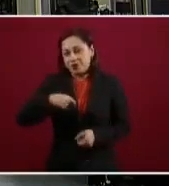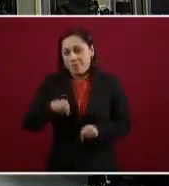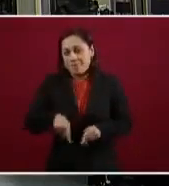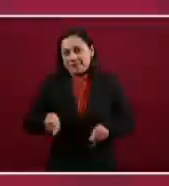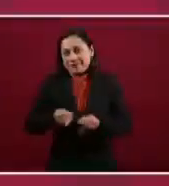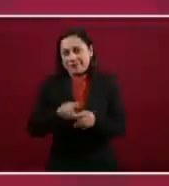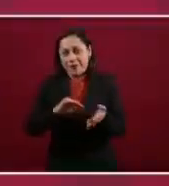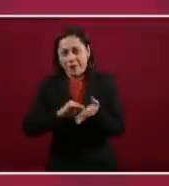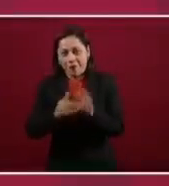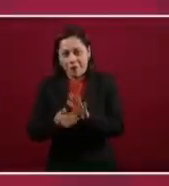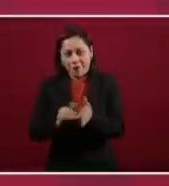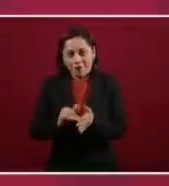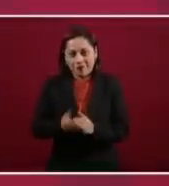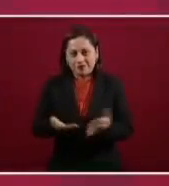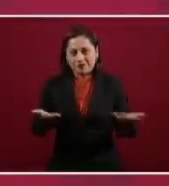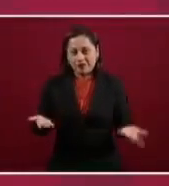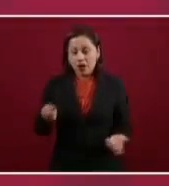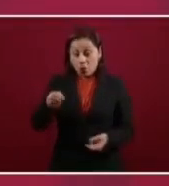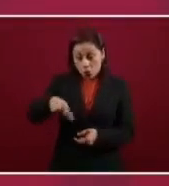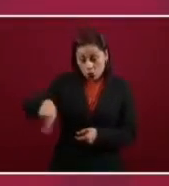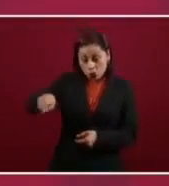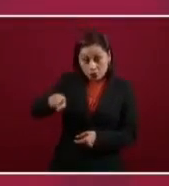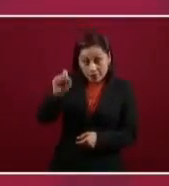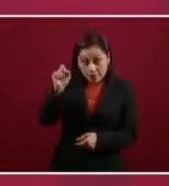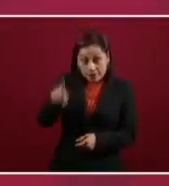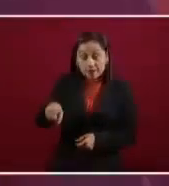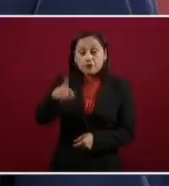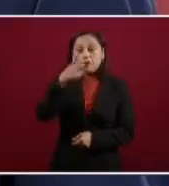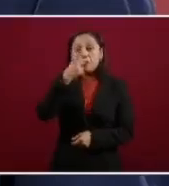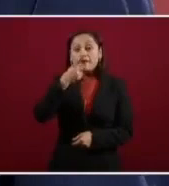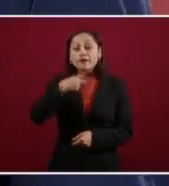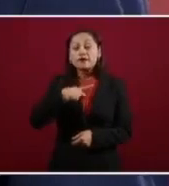razón por qué